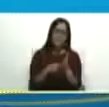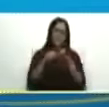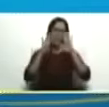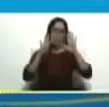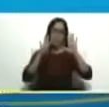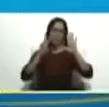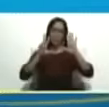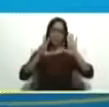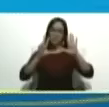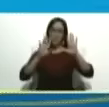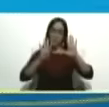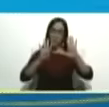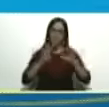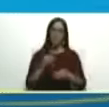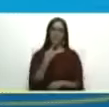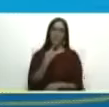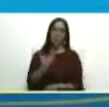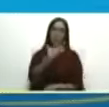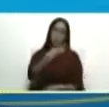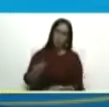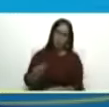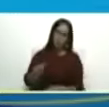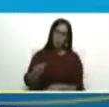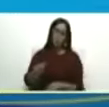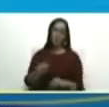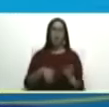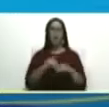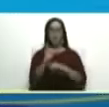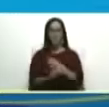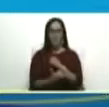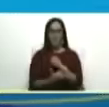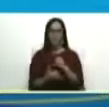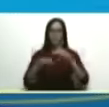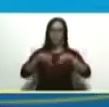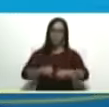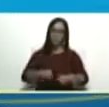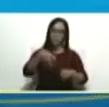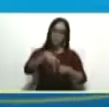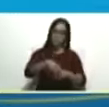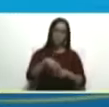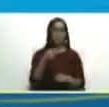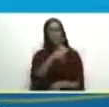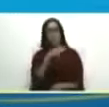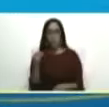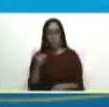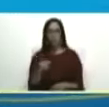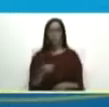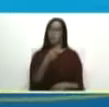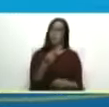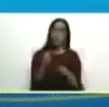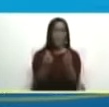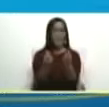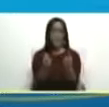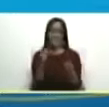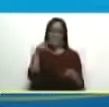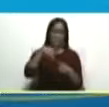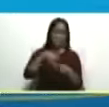1989 le dijo no al paquetazo neoliberal, no al neoliberalismo, no al capitalismo